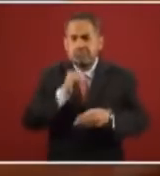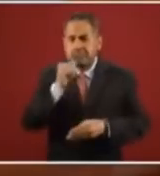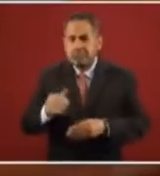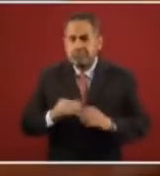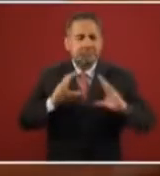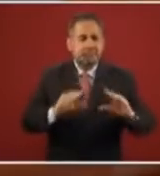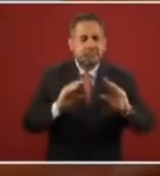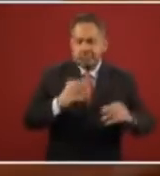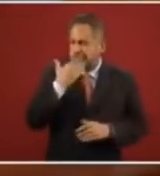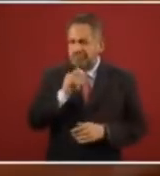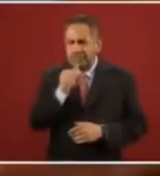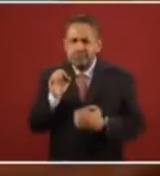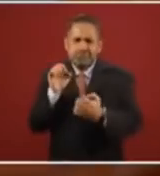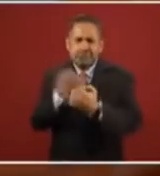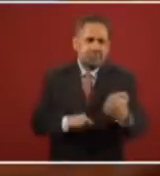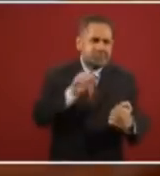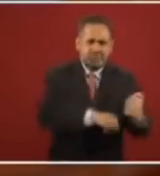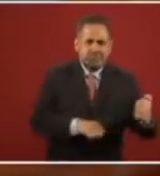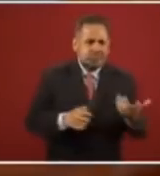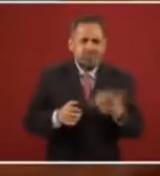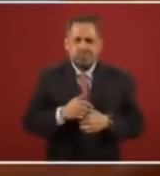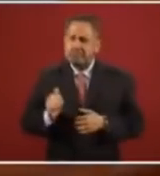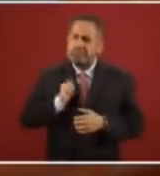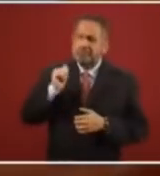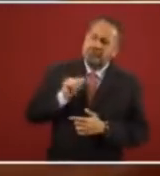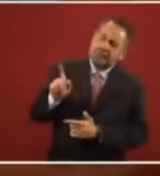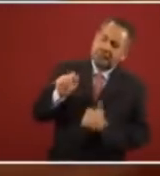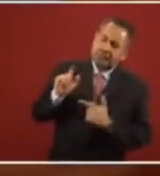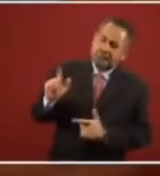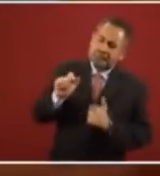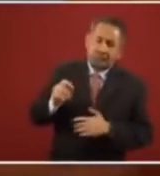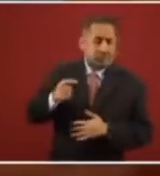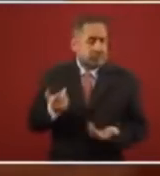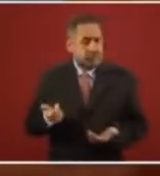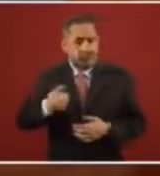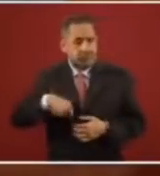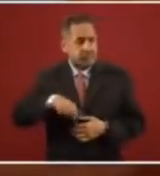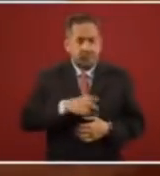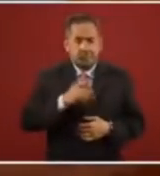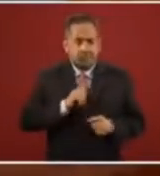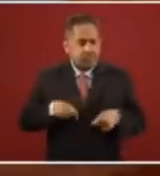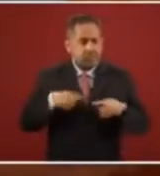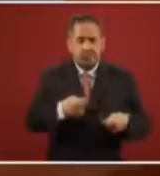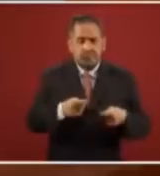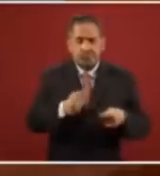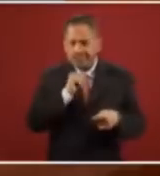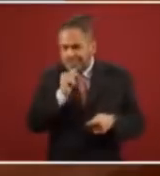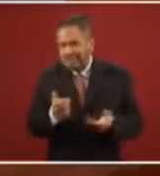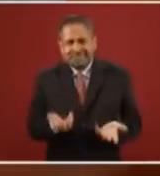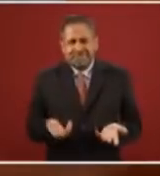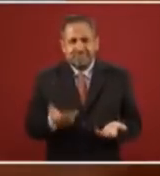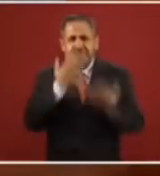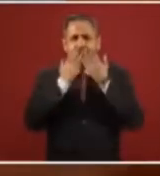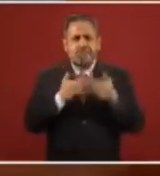los preparan nada y solamente es ganar dinero, porque además no consiguen trabajo. No hay barcos.